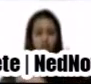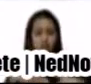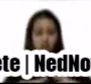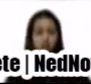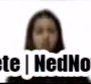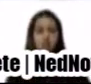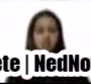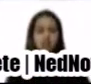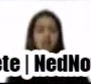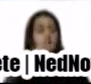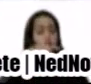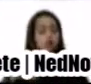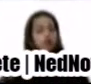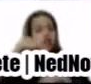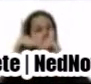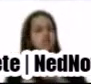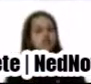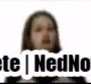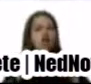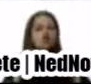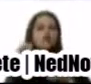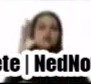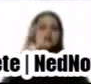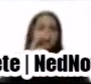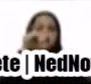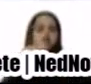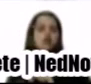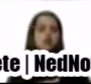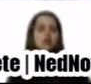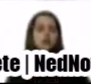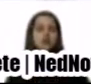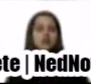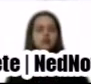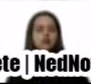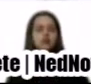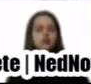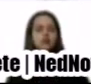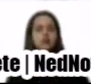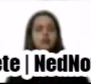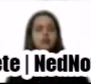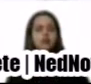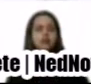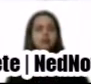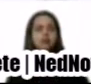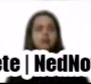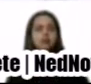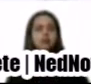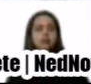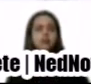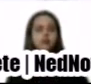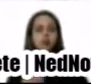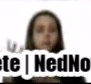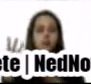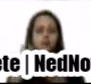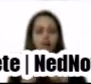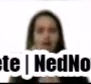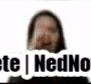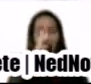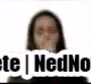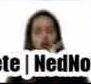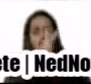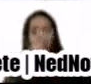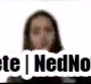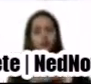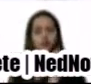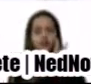de juzgar la disidencia. Lo ha sido a la hora de perpetrar acciones de ataques como la designación de este Consejo